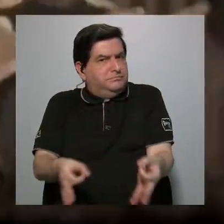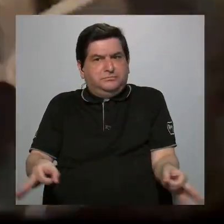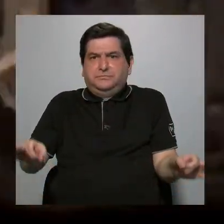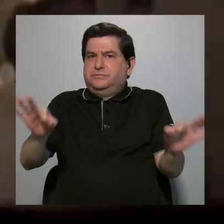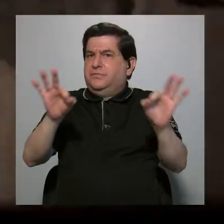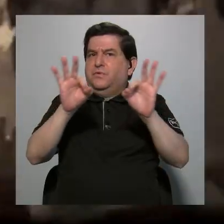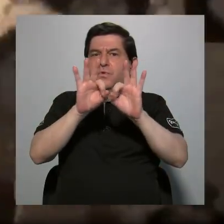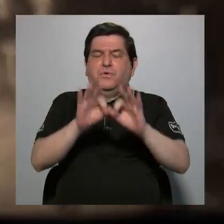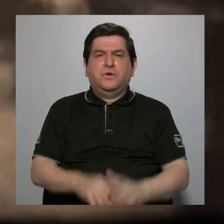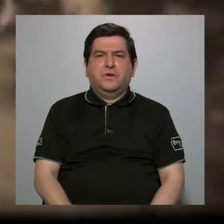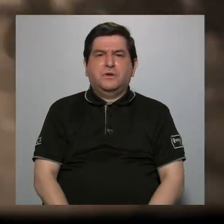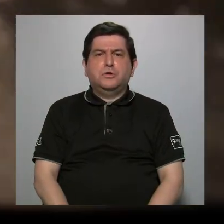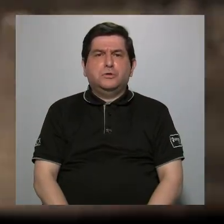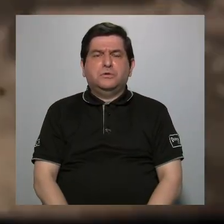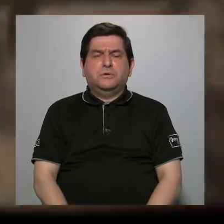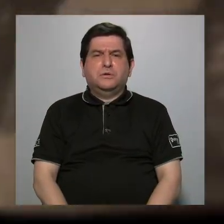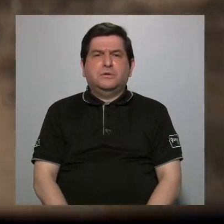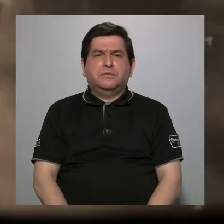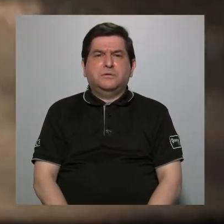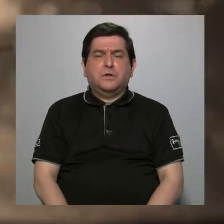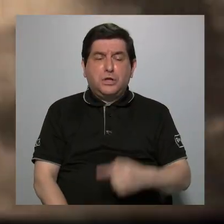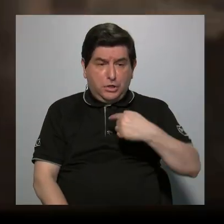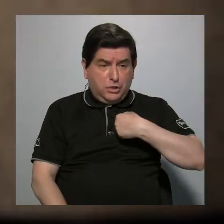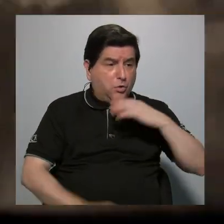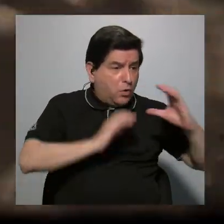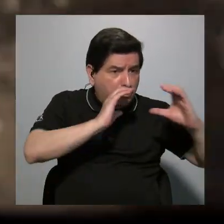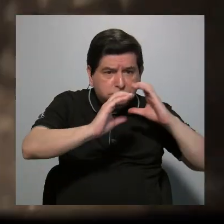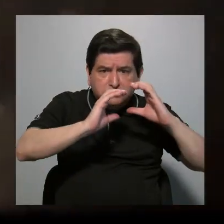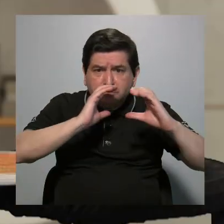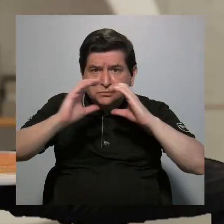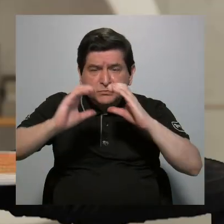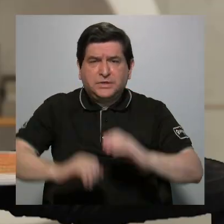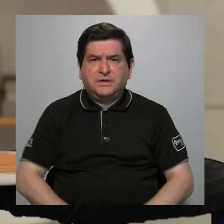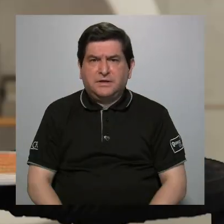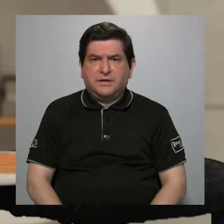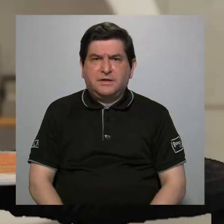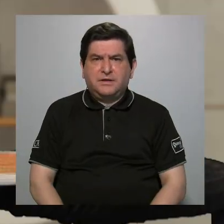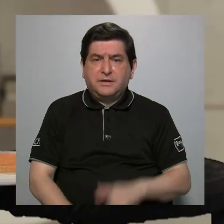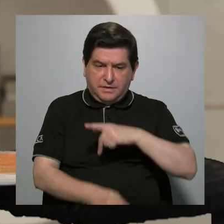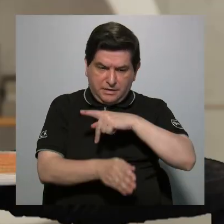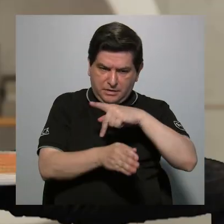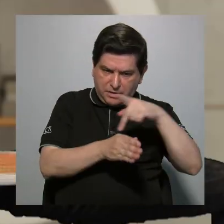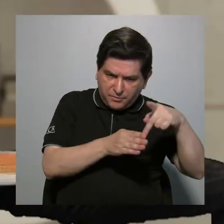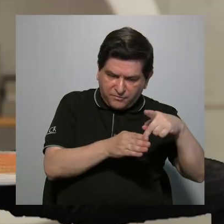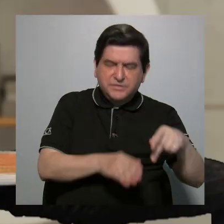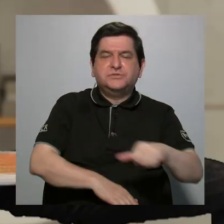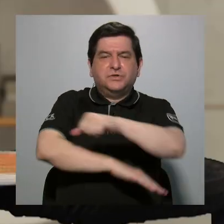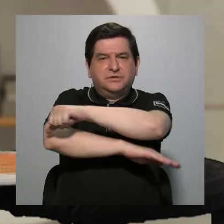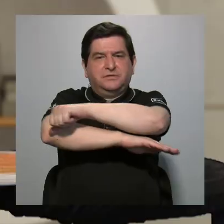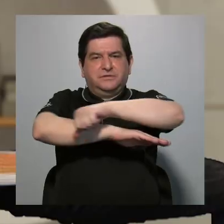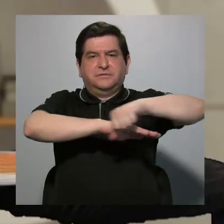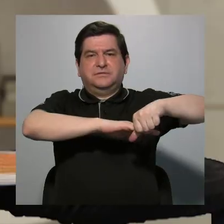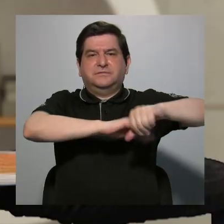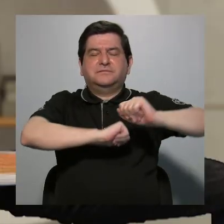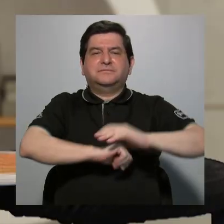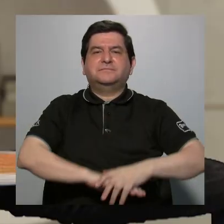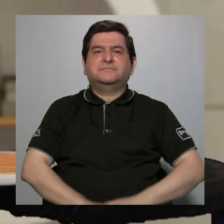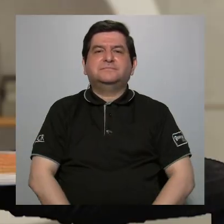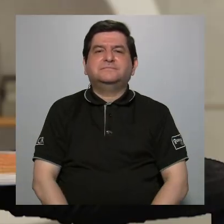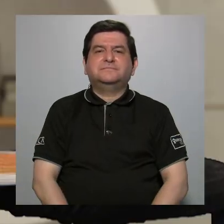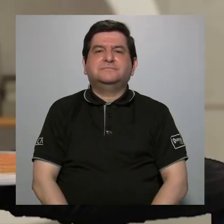muy importante y me fue muy importante transmitirla a la profesión, a la arquitectura.